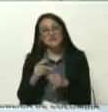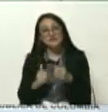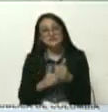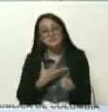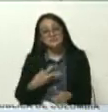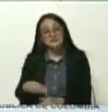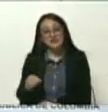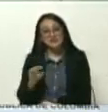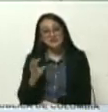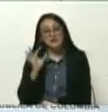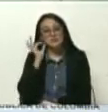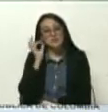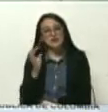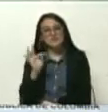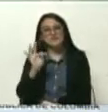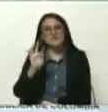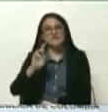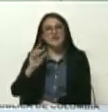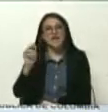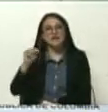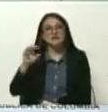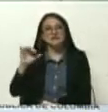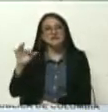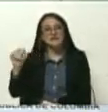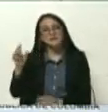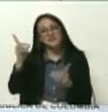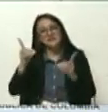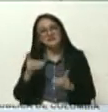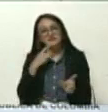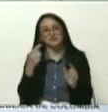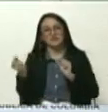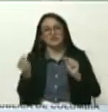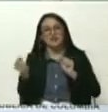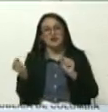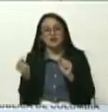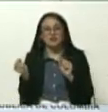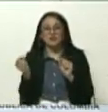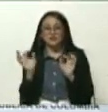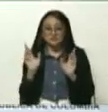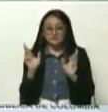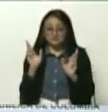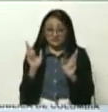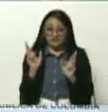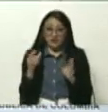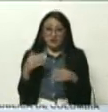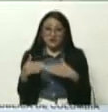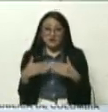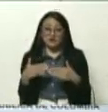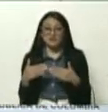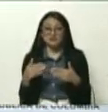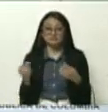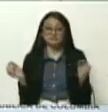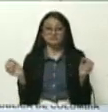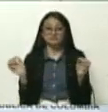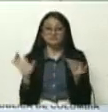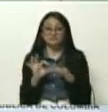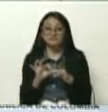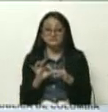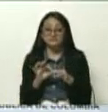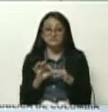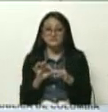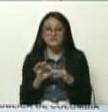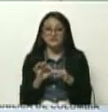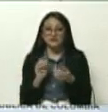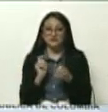Márquez tomaron de la decisión, a través del diálogo, de construir los escenarios precisos y